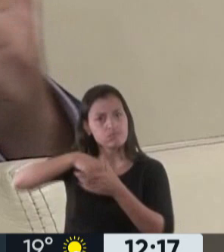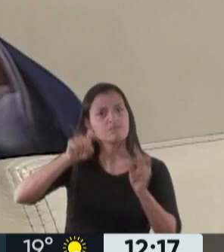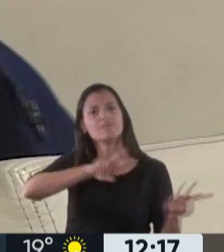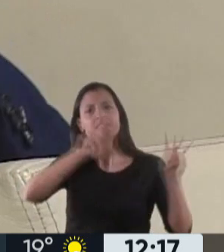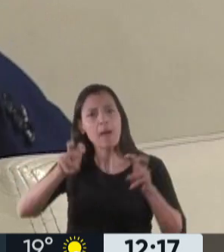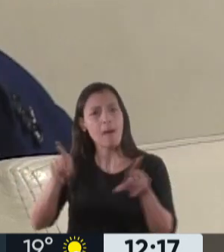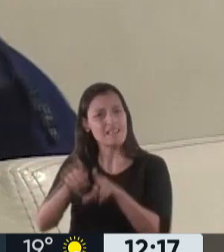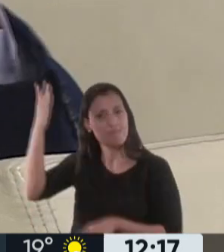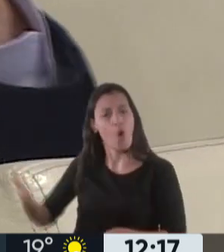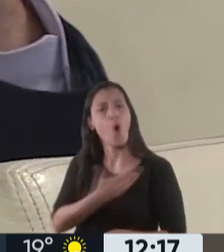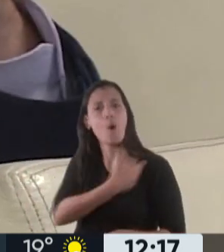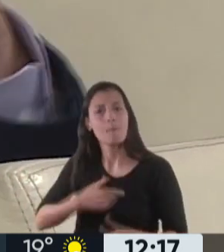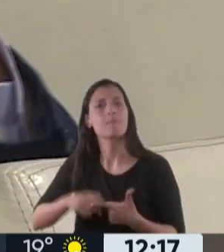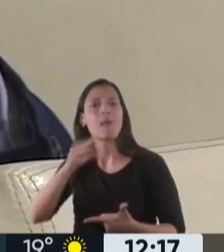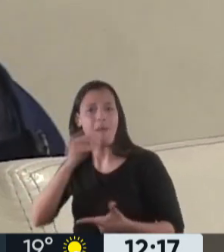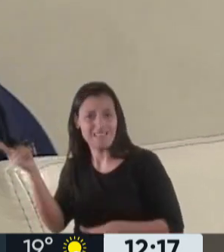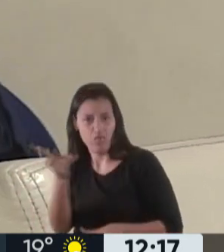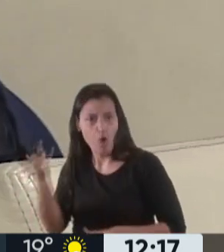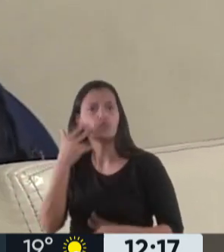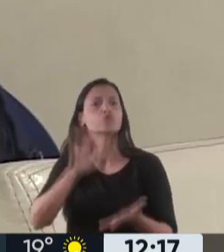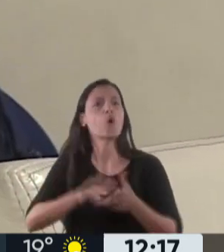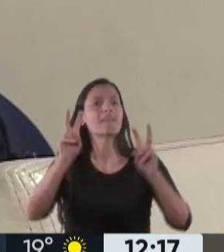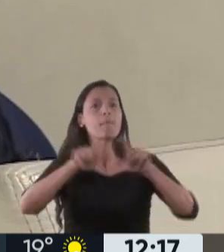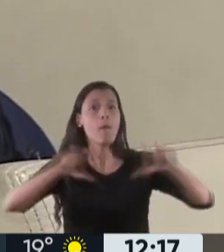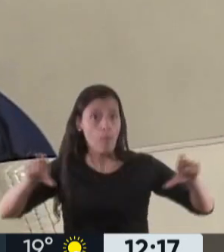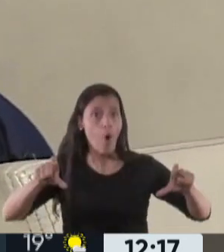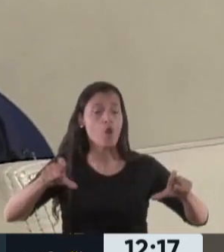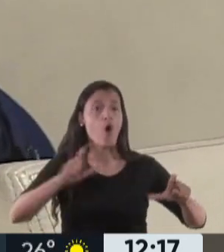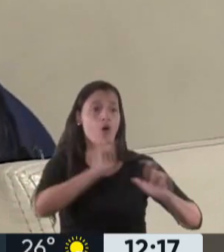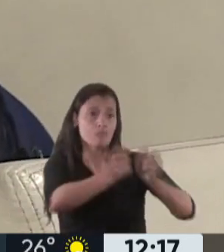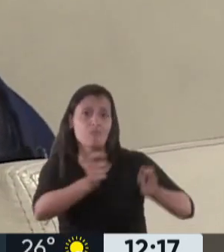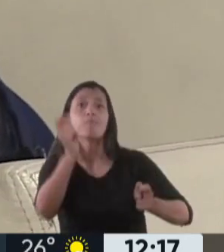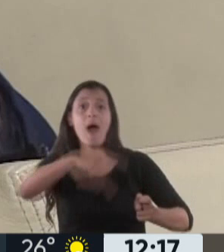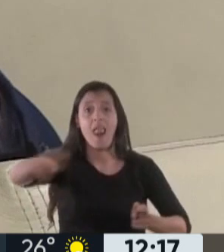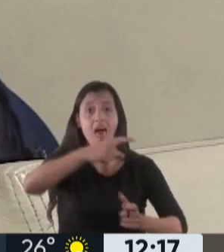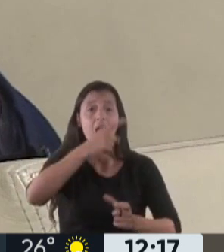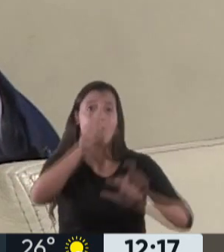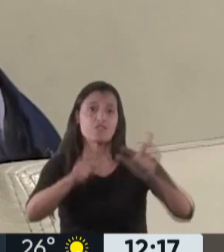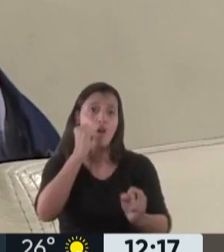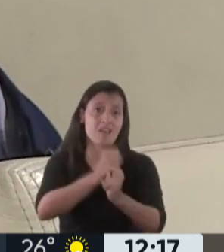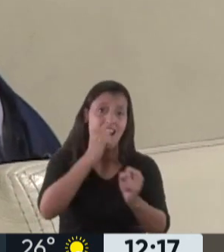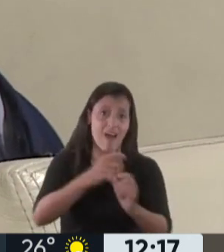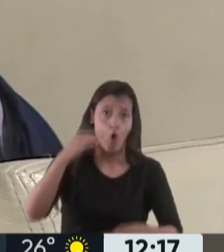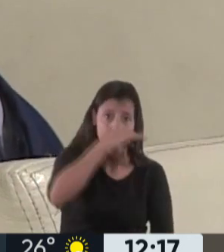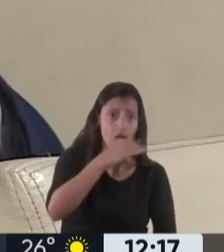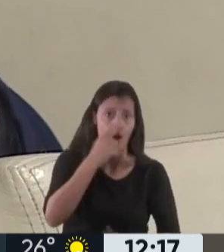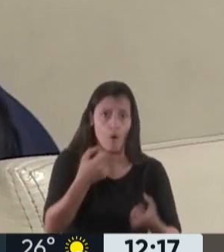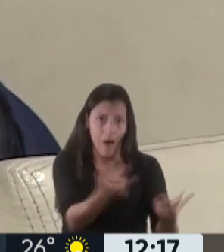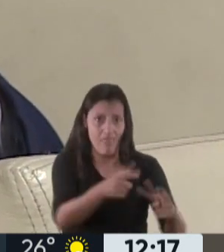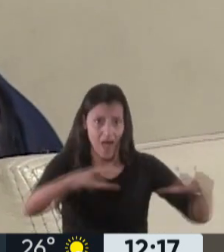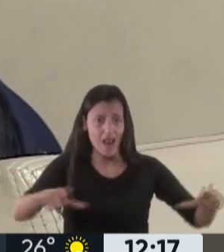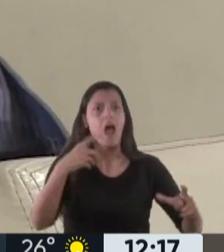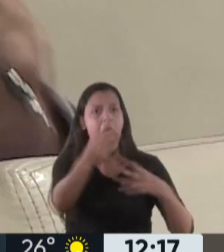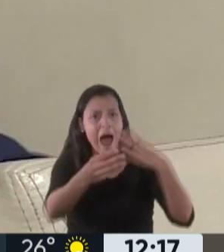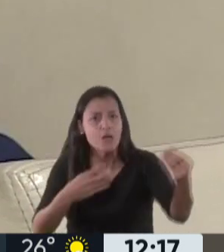el presidente, el bono para los trabajadores asalariados y la ayuda para los